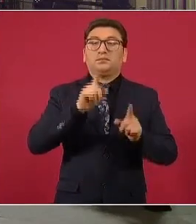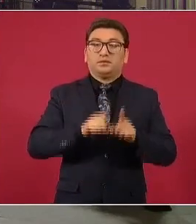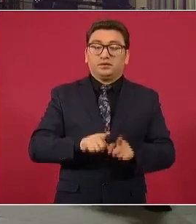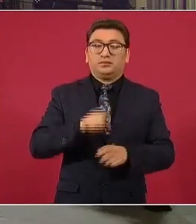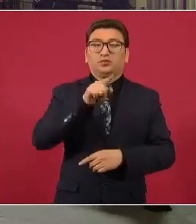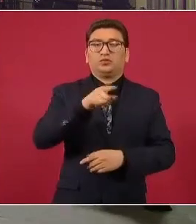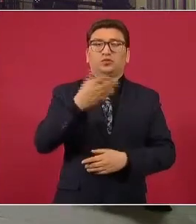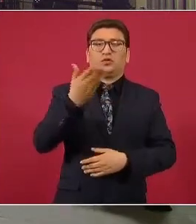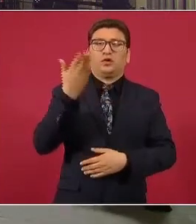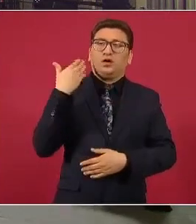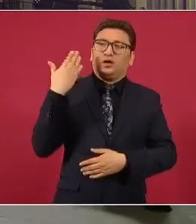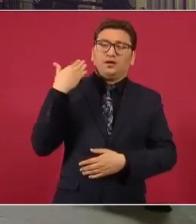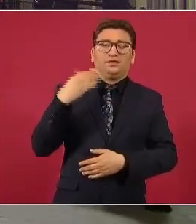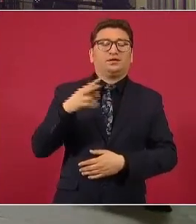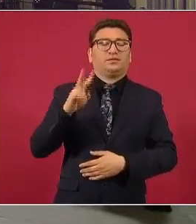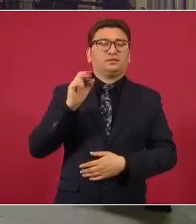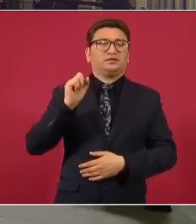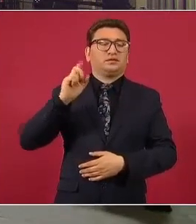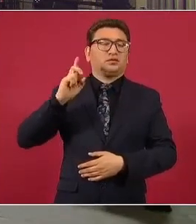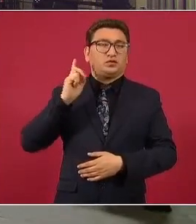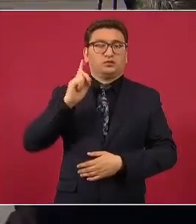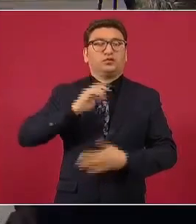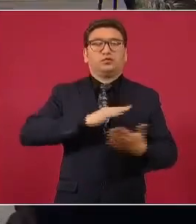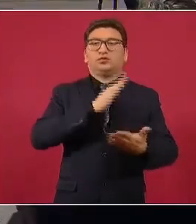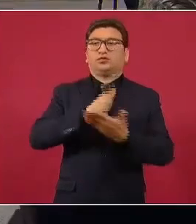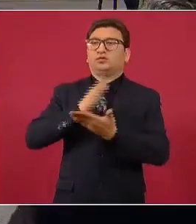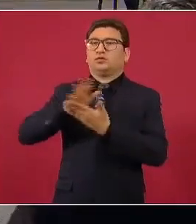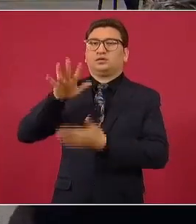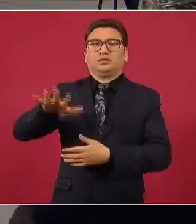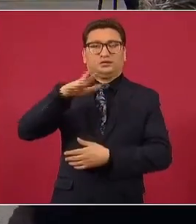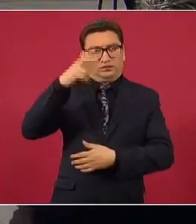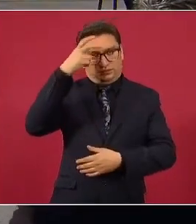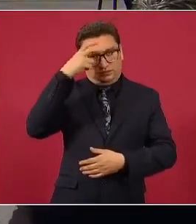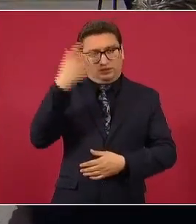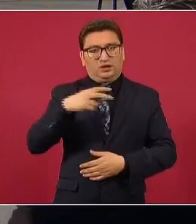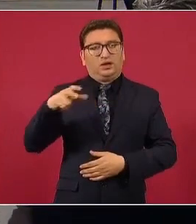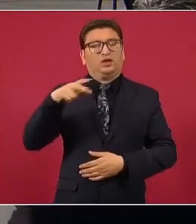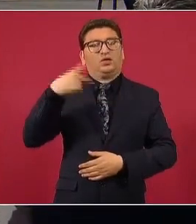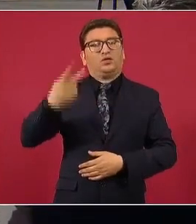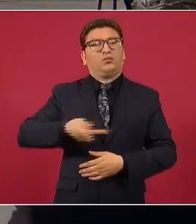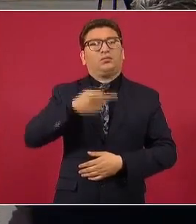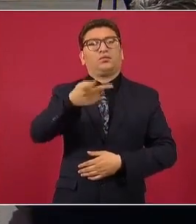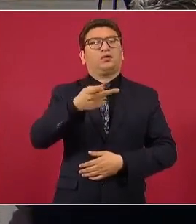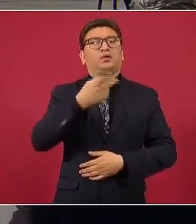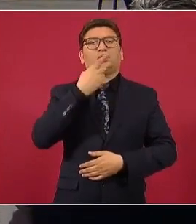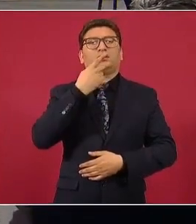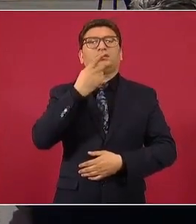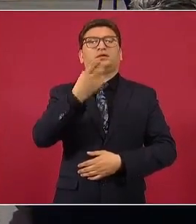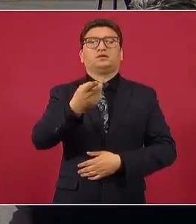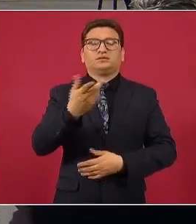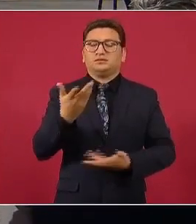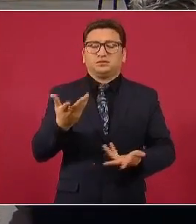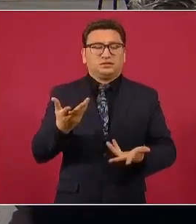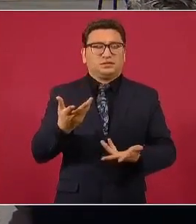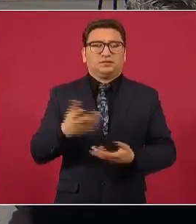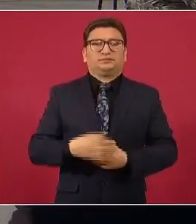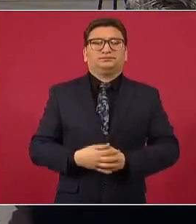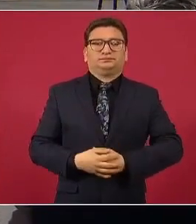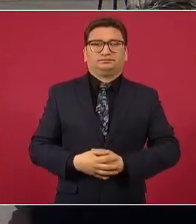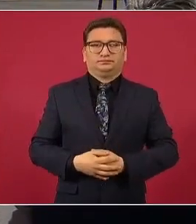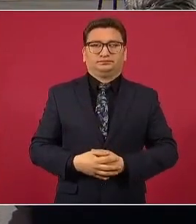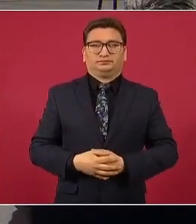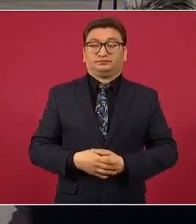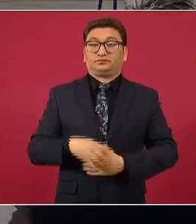su gira de este fin de semana, si no me equivoco, en Hidalgo, se le cuestionó cuál iba a ser el destino de